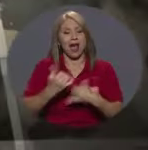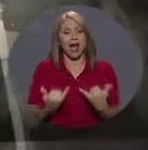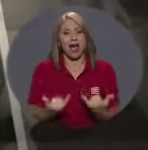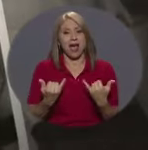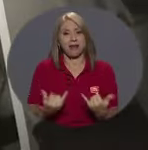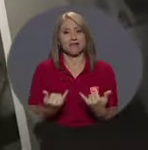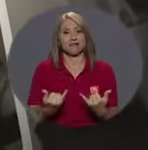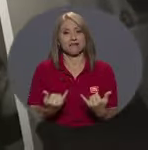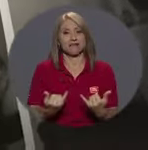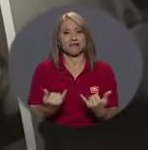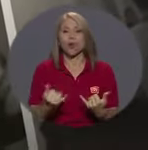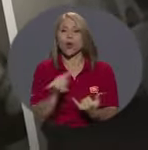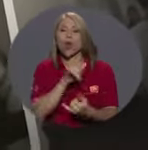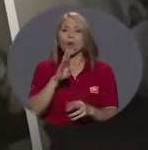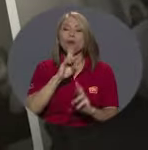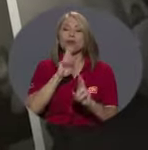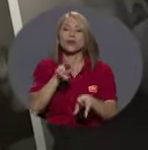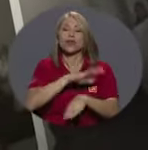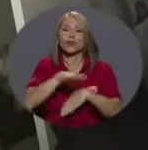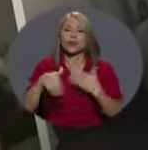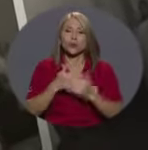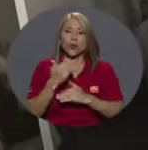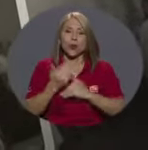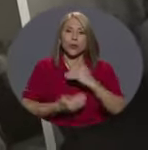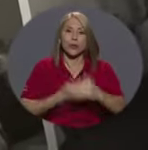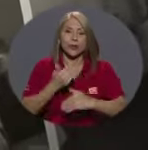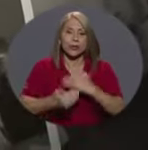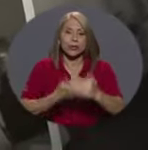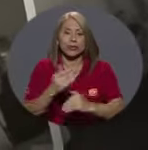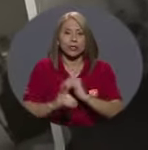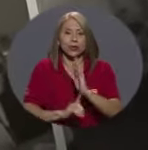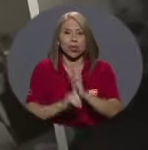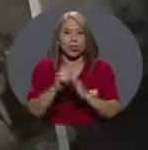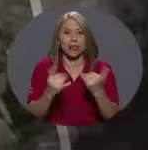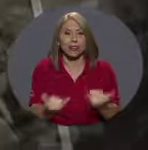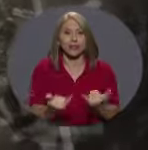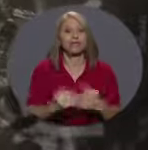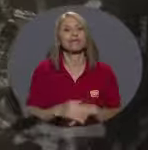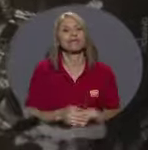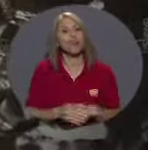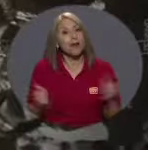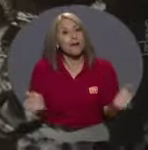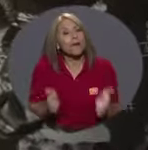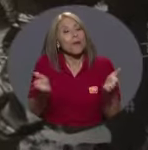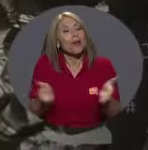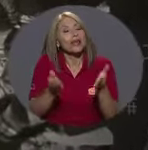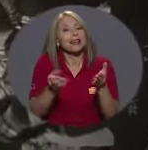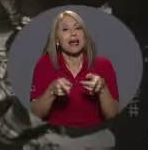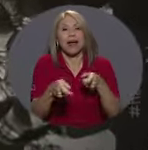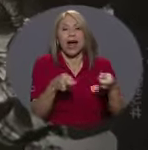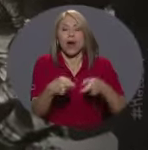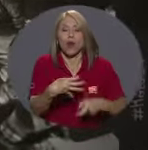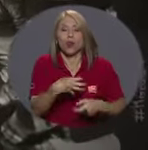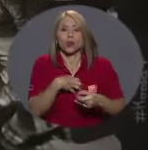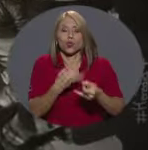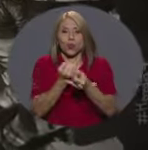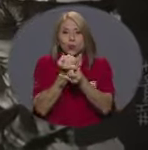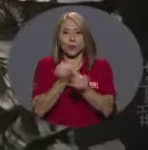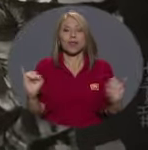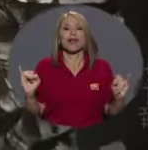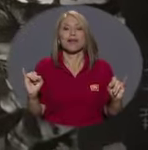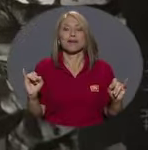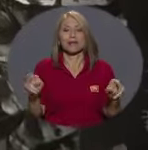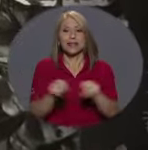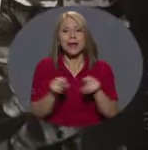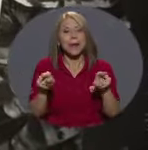trabajando en este momento a raíz de toda esta formación y de todo el proceso que se desarrolla. Claro, porque fomenta la autonomía, fomenta